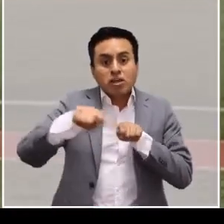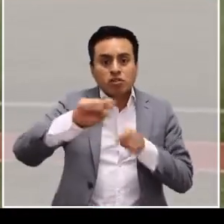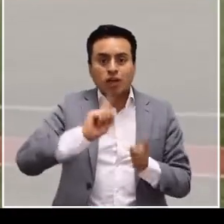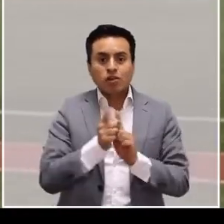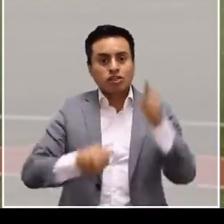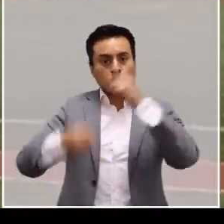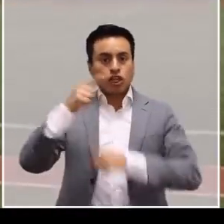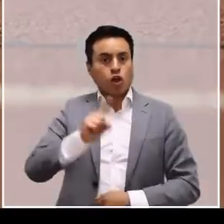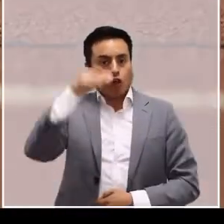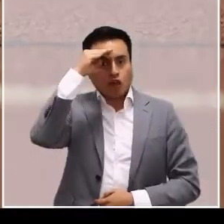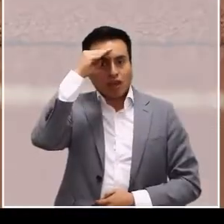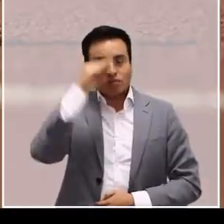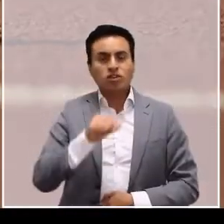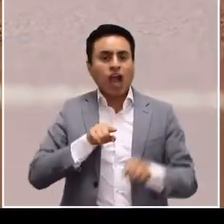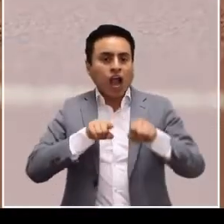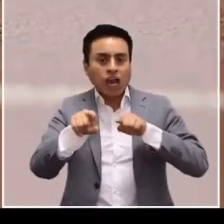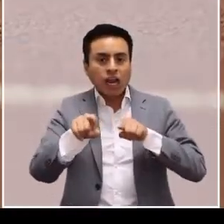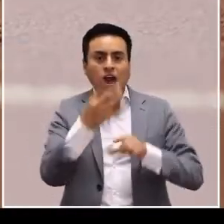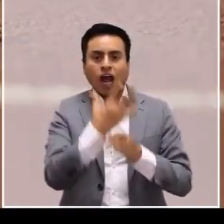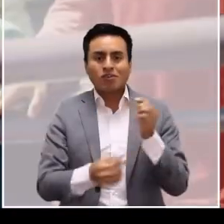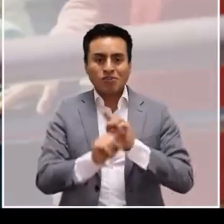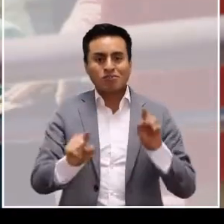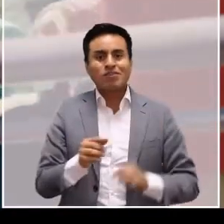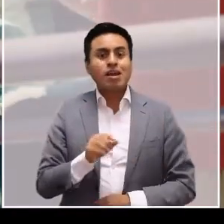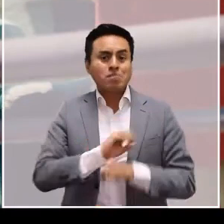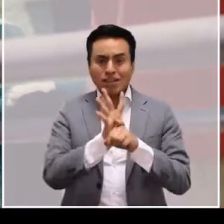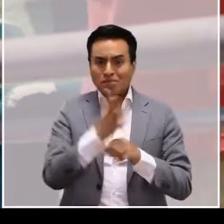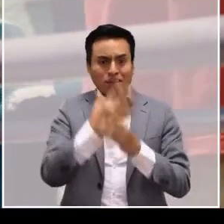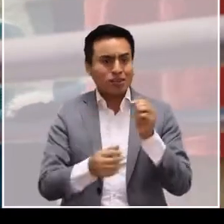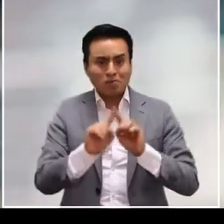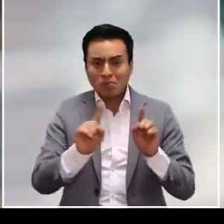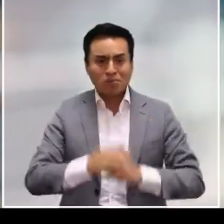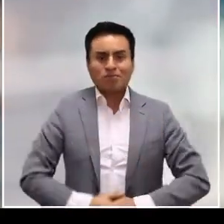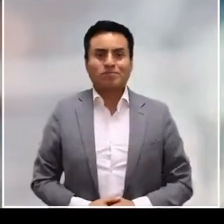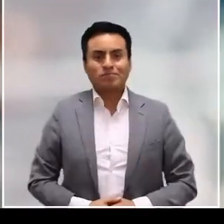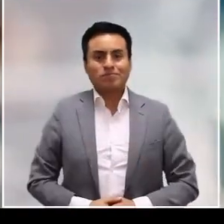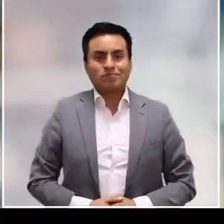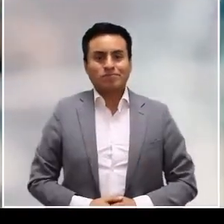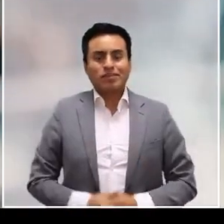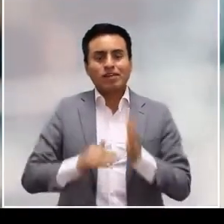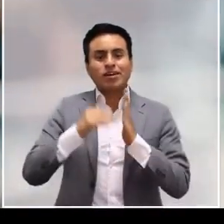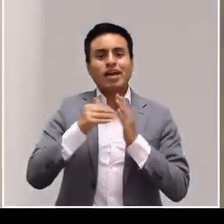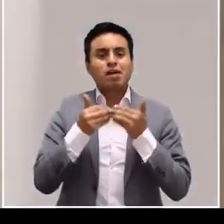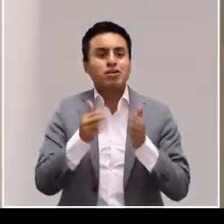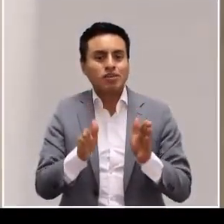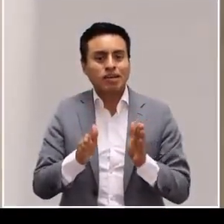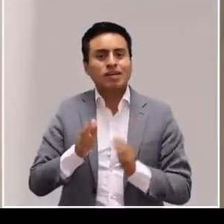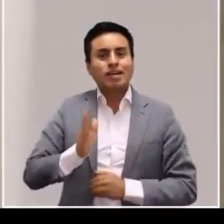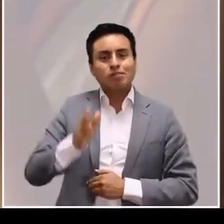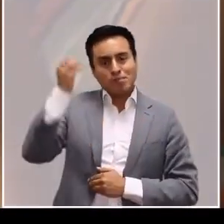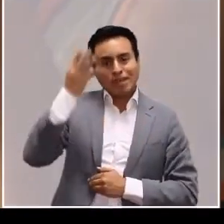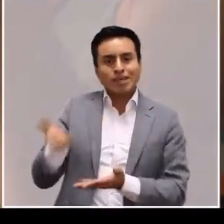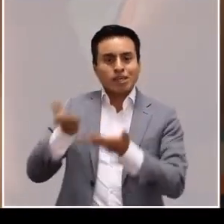Fueron los metros que cambiaron la historia. No nos confiemos. La carrera todavía no termina. La pandemia tampoco. En fase